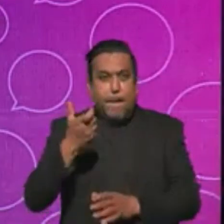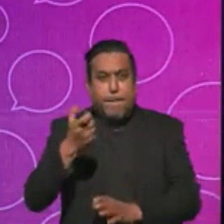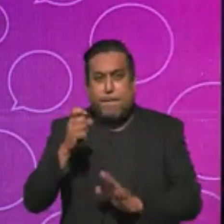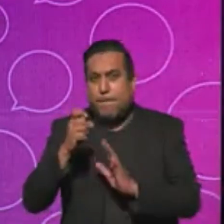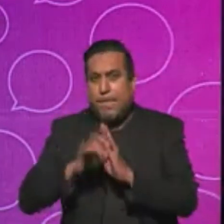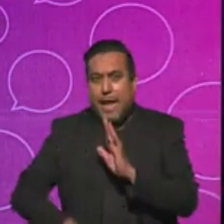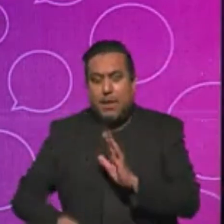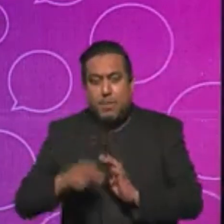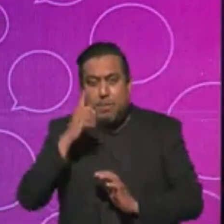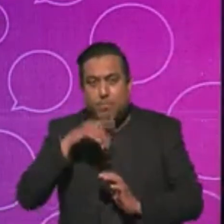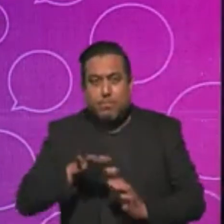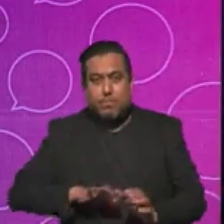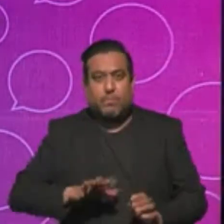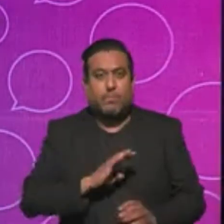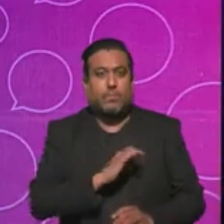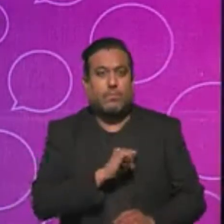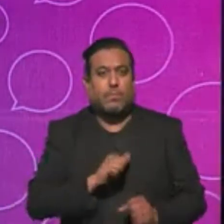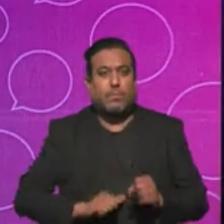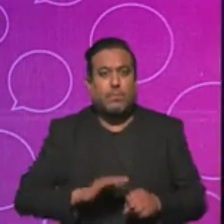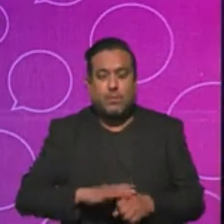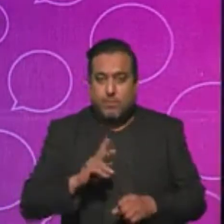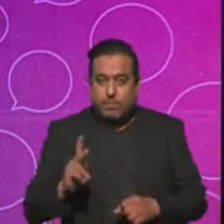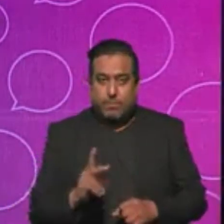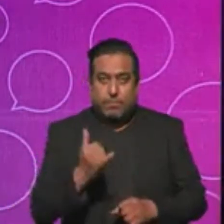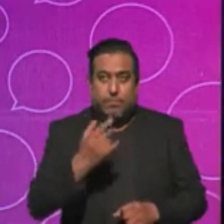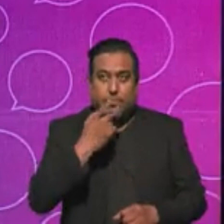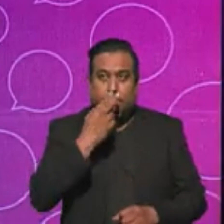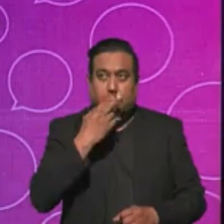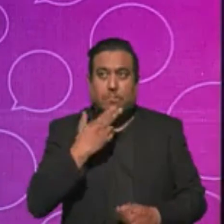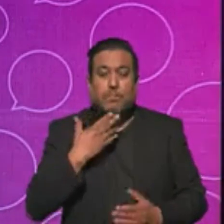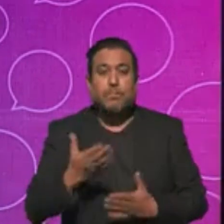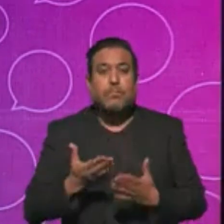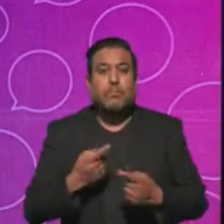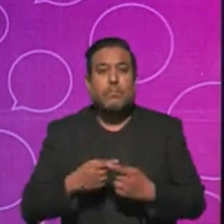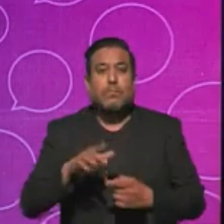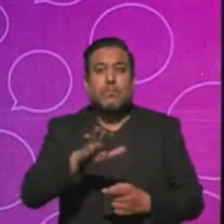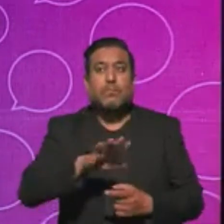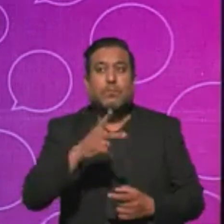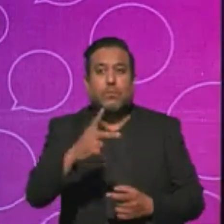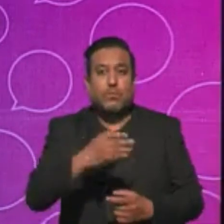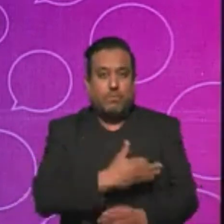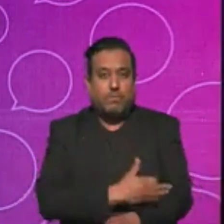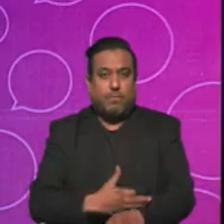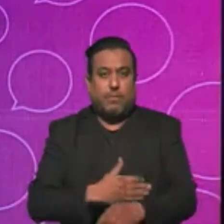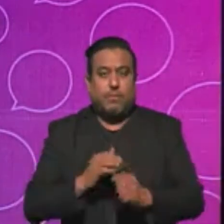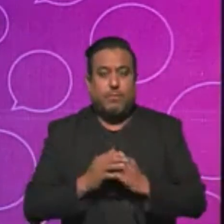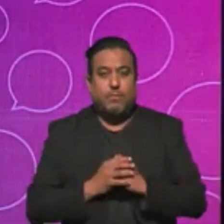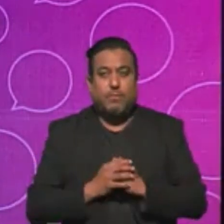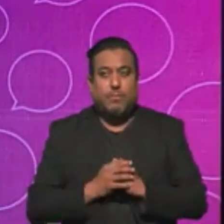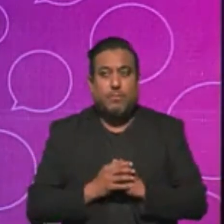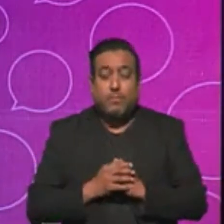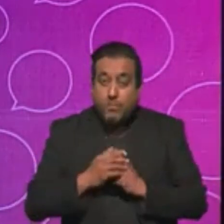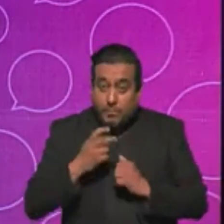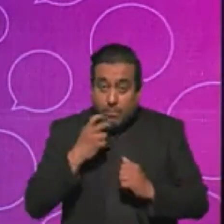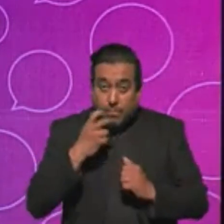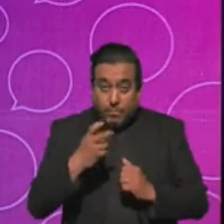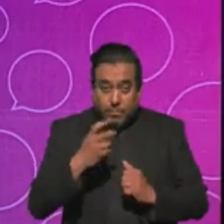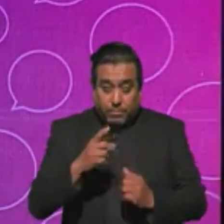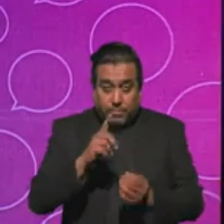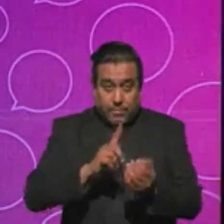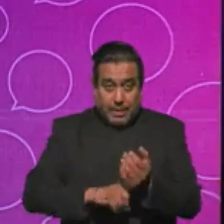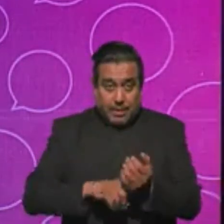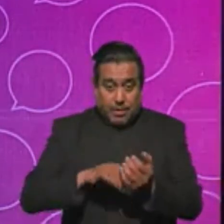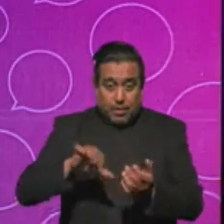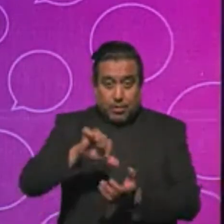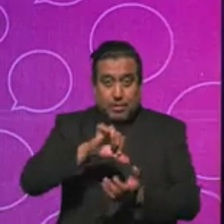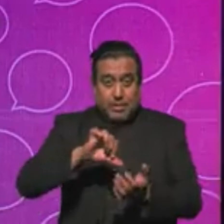la Administración pública y para mejorar el servicio que tú y tu familia merecen para que dentro de un solo centro integral de gobierno